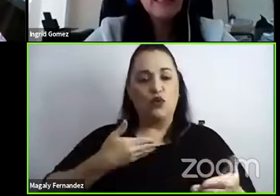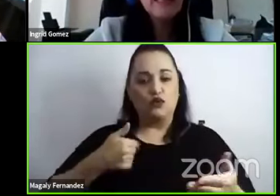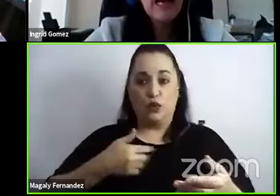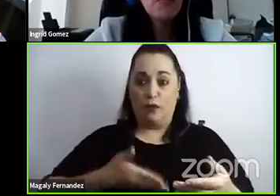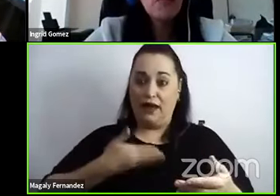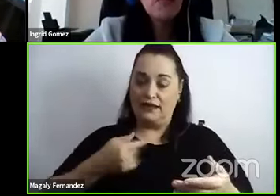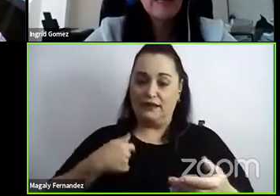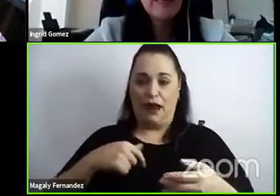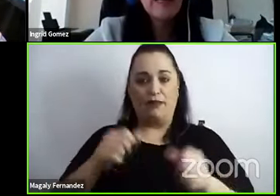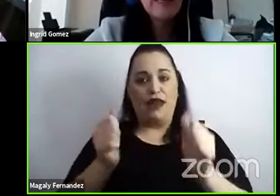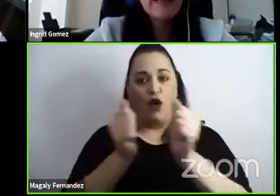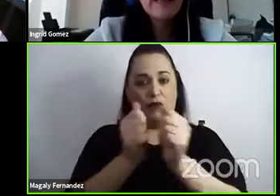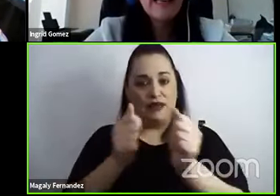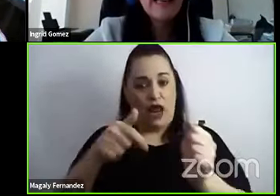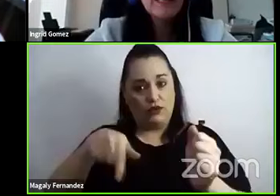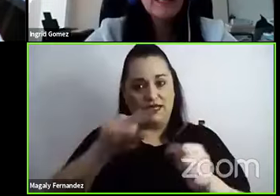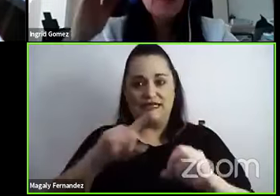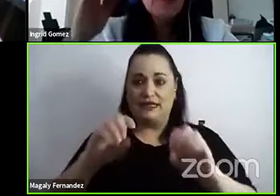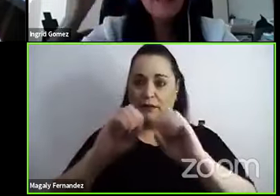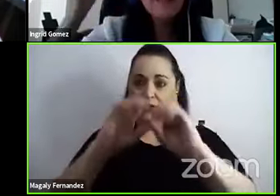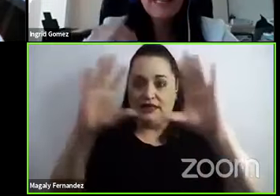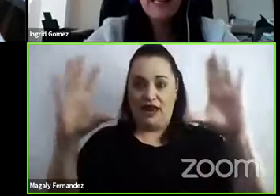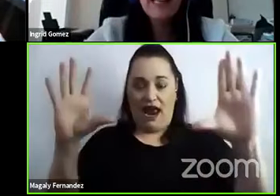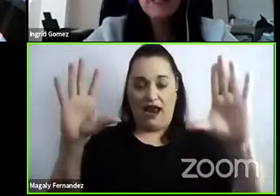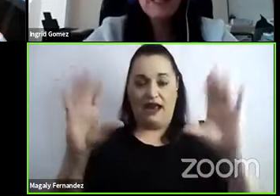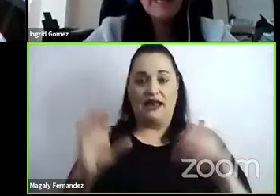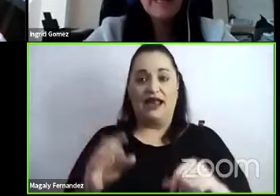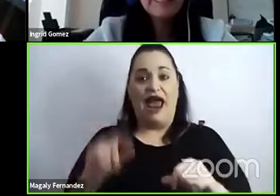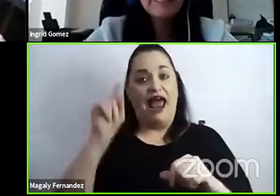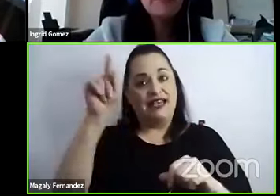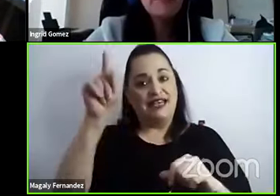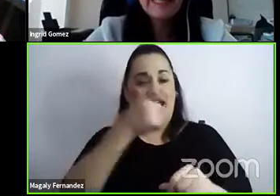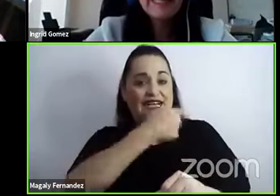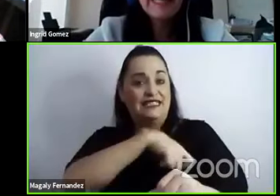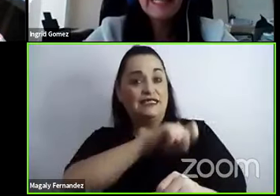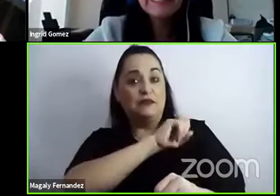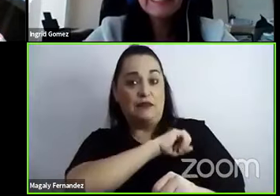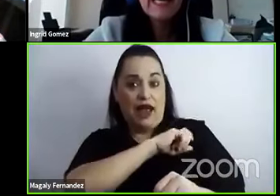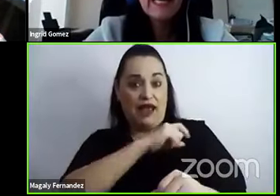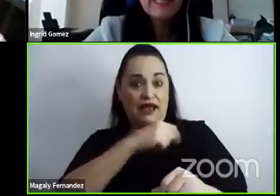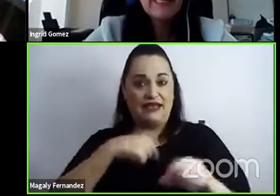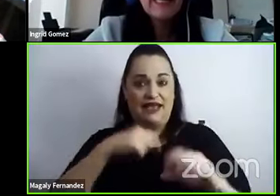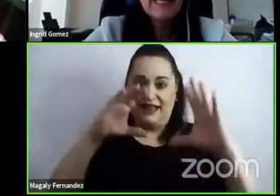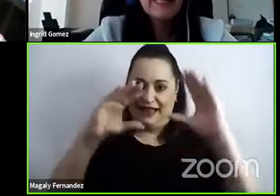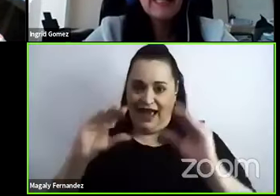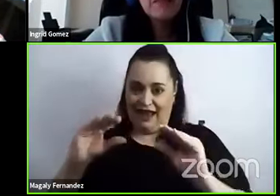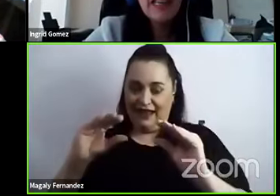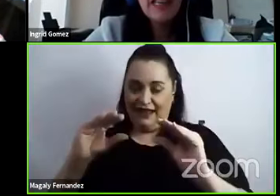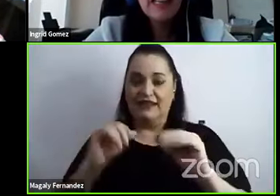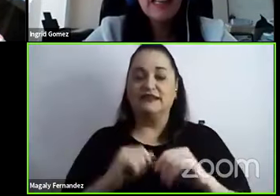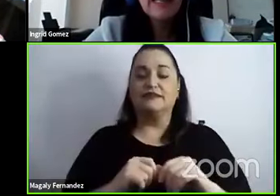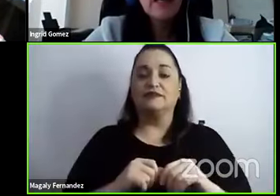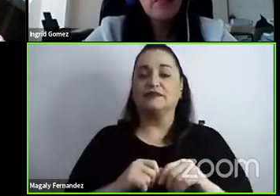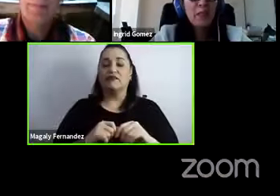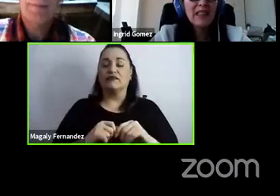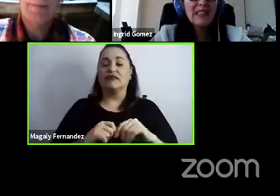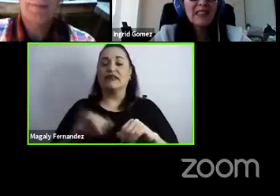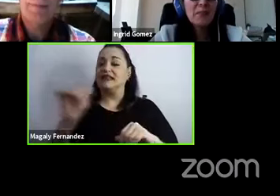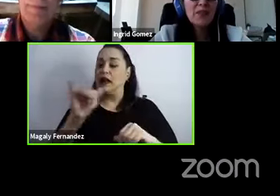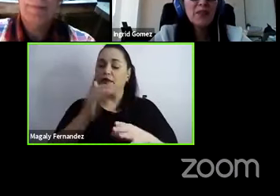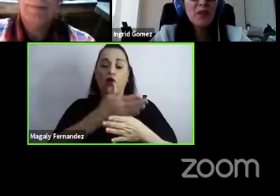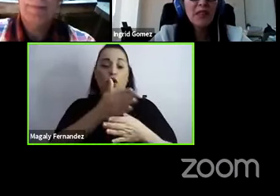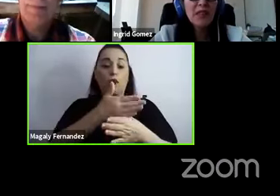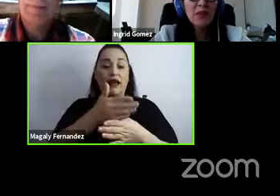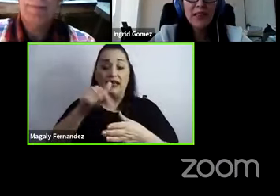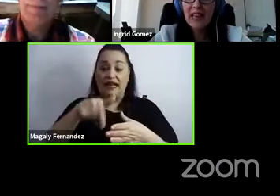mí acompañarlos en esta mañana. Bueno, allá en España estamos de tardes. Y también compartir este